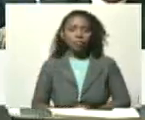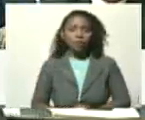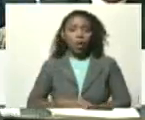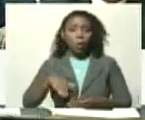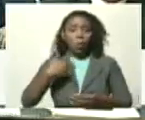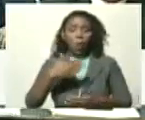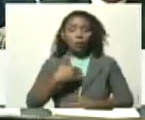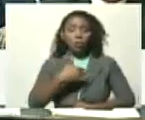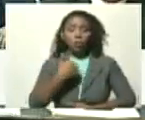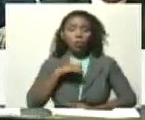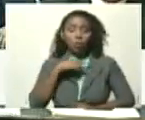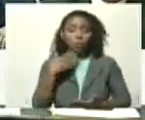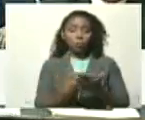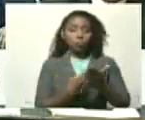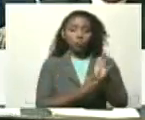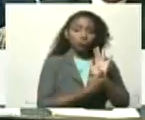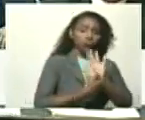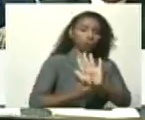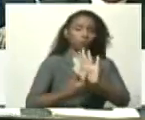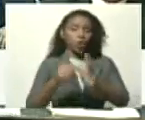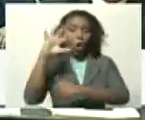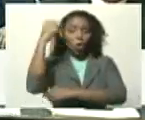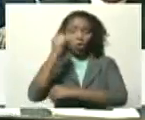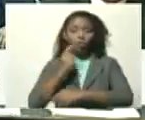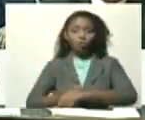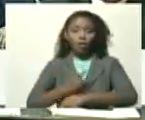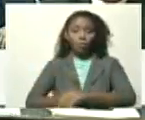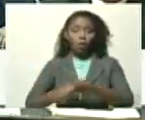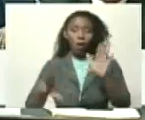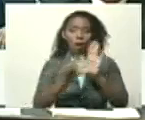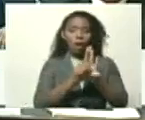presentamos los logros de un periodo legislativo